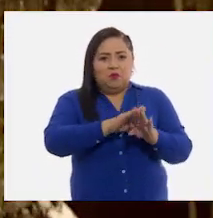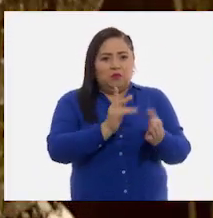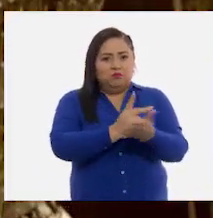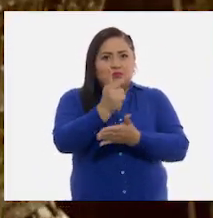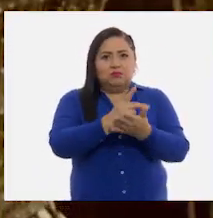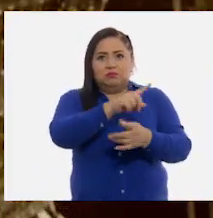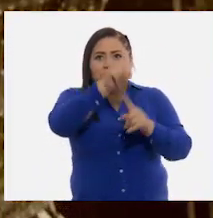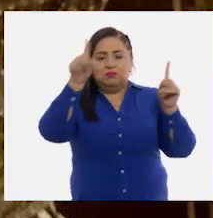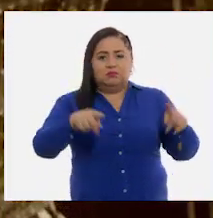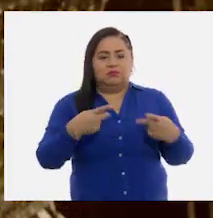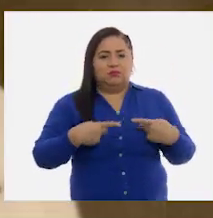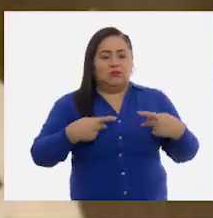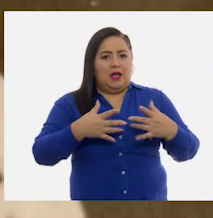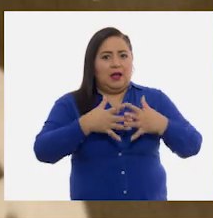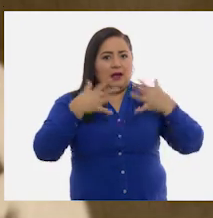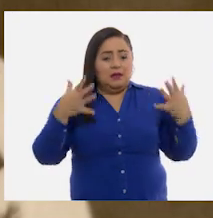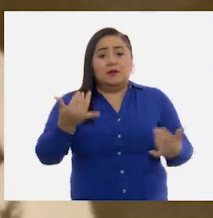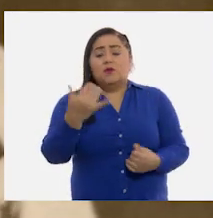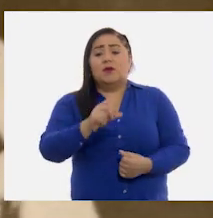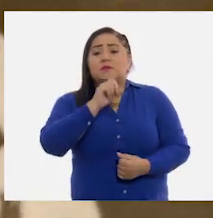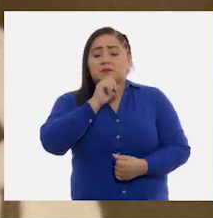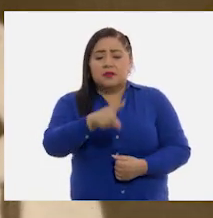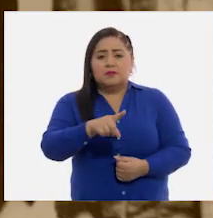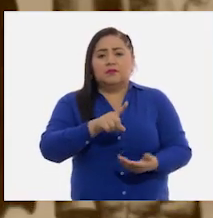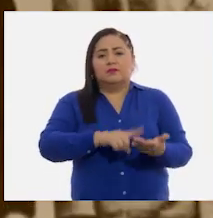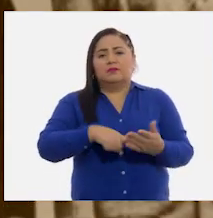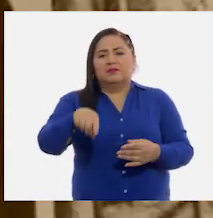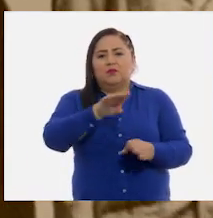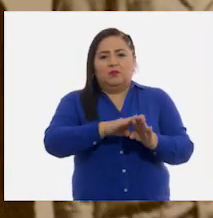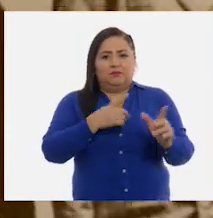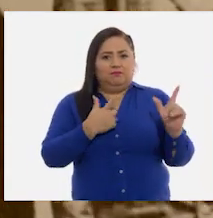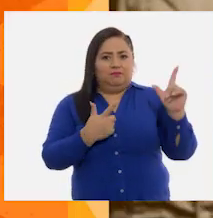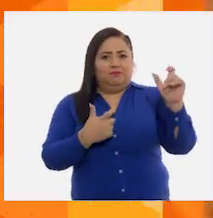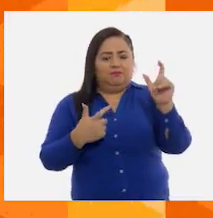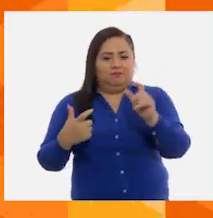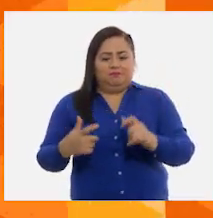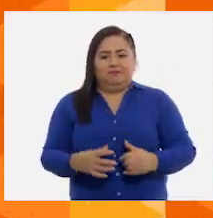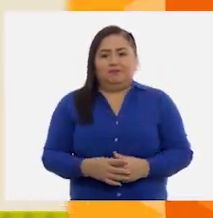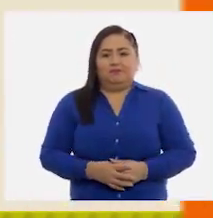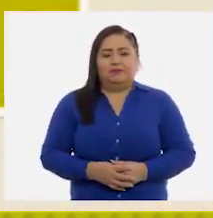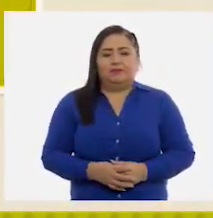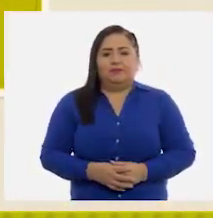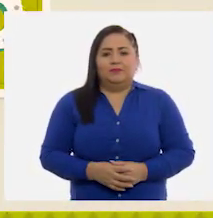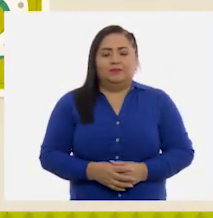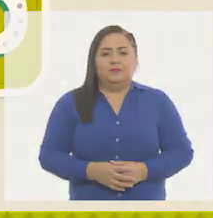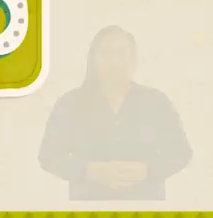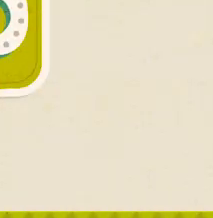los grandes personajes, incluso empuñando las armas.